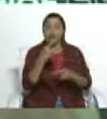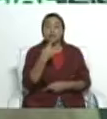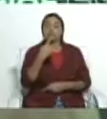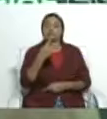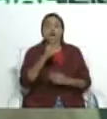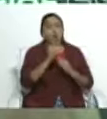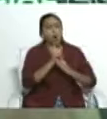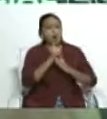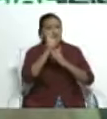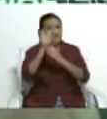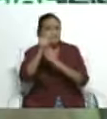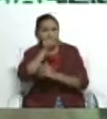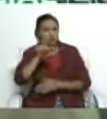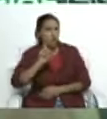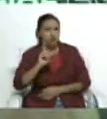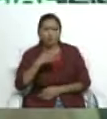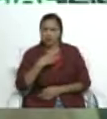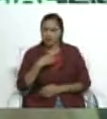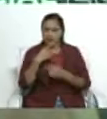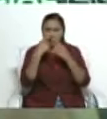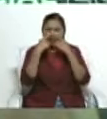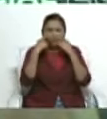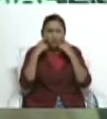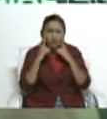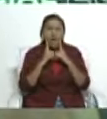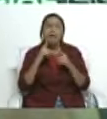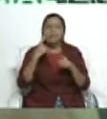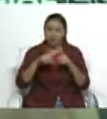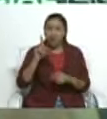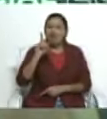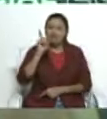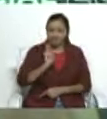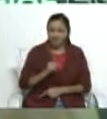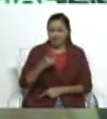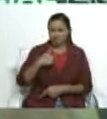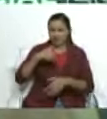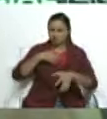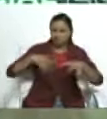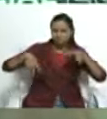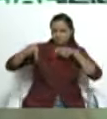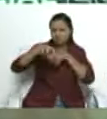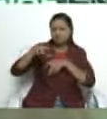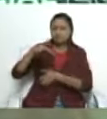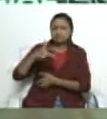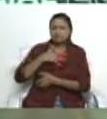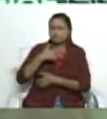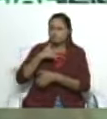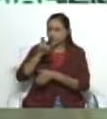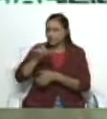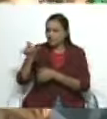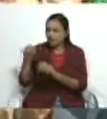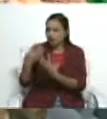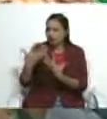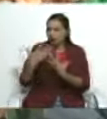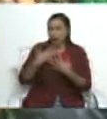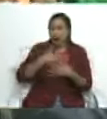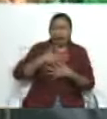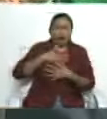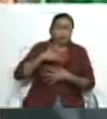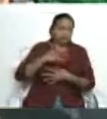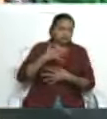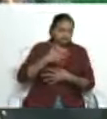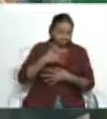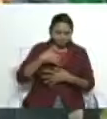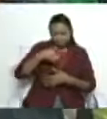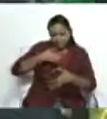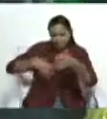llorar, pero los líderes deben padecer y sentir, y lo que es lo que dice el pueblo venezolano, y es que presentemos un proyecto